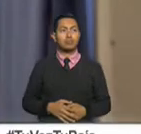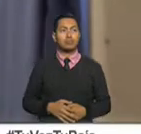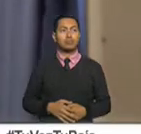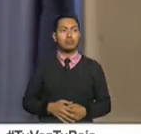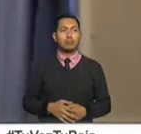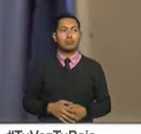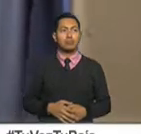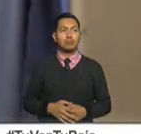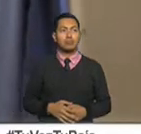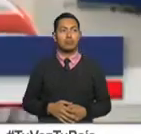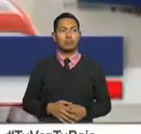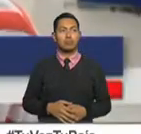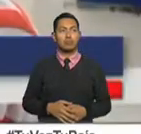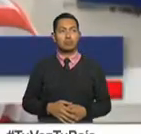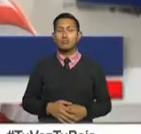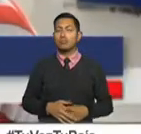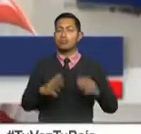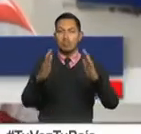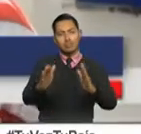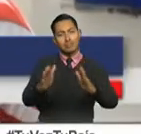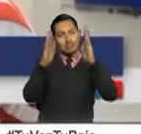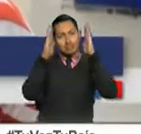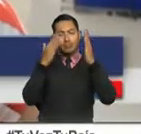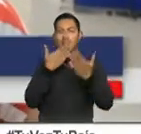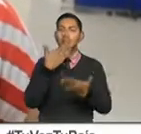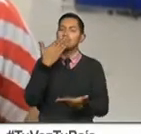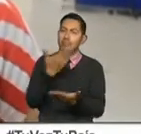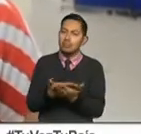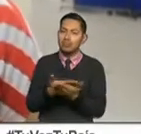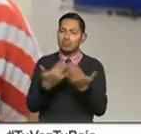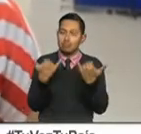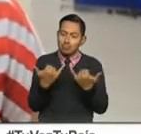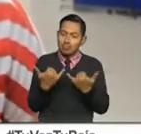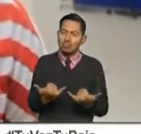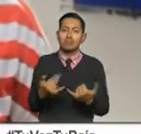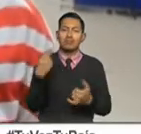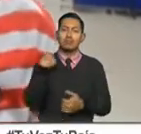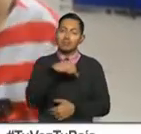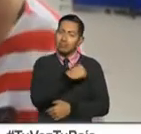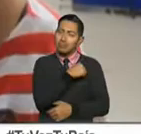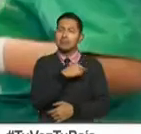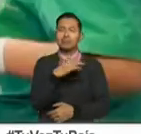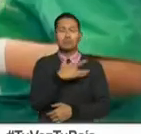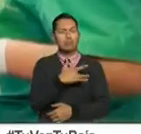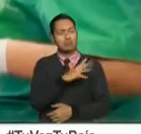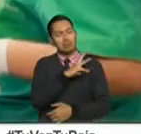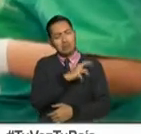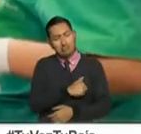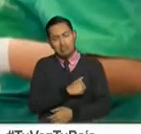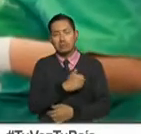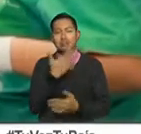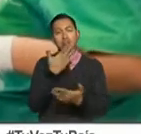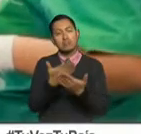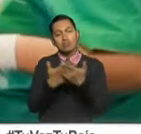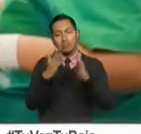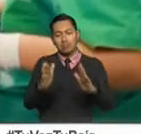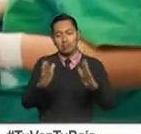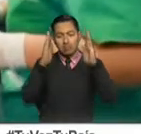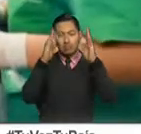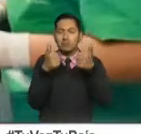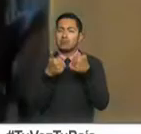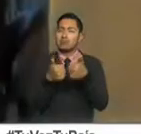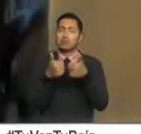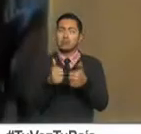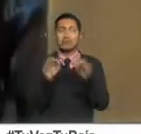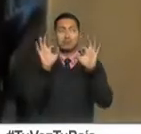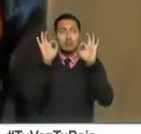Gracias por estar siempre presente en estos momentos que nosotros los manabitas necesitamos de ustedes. Y nos han atendido